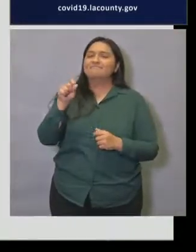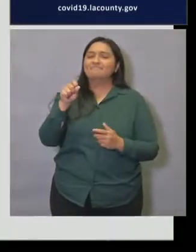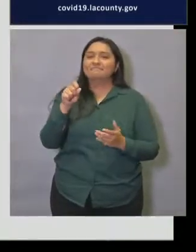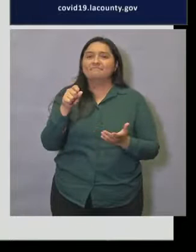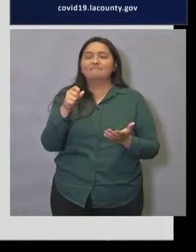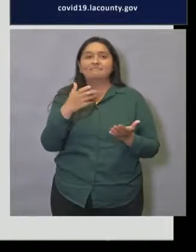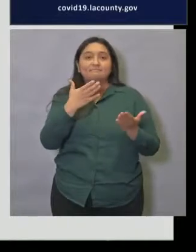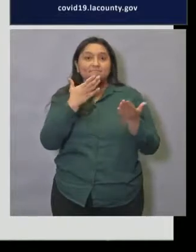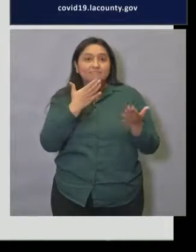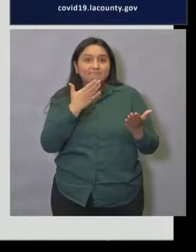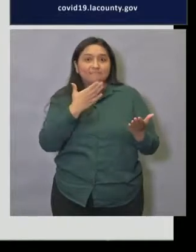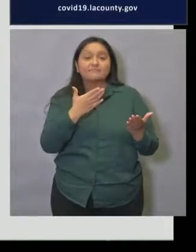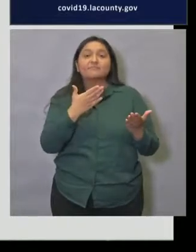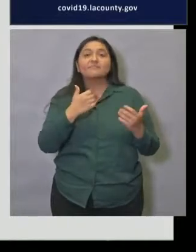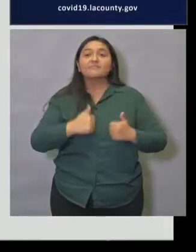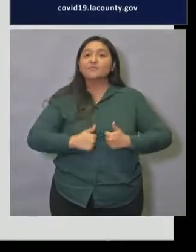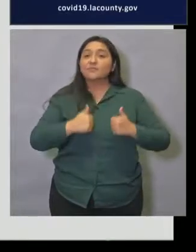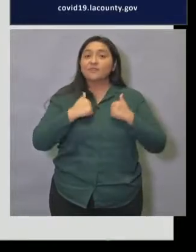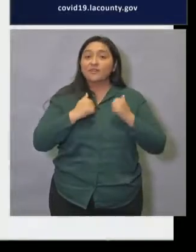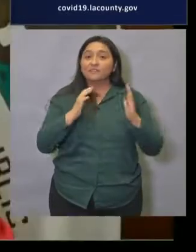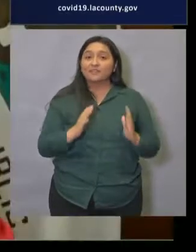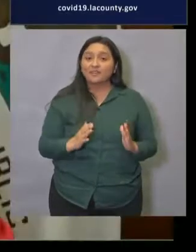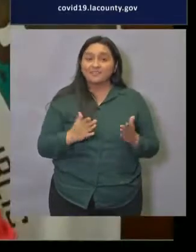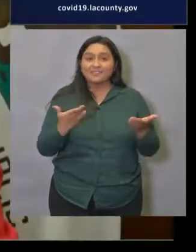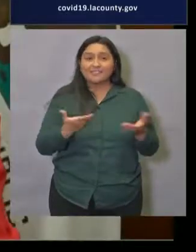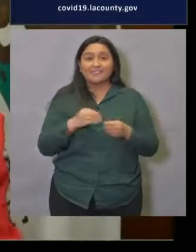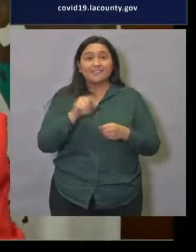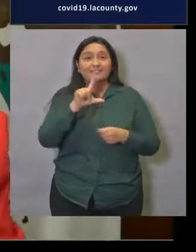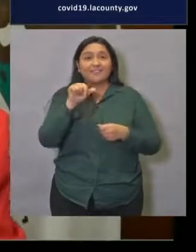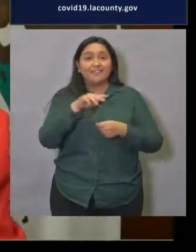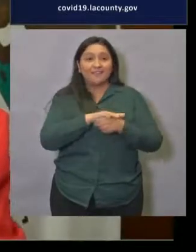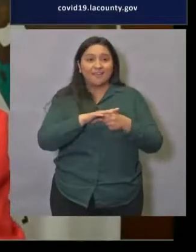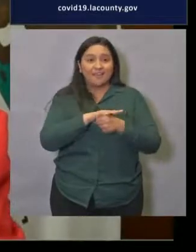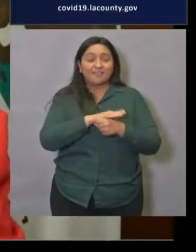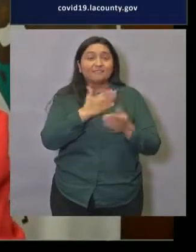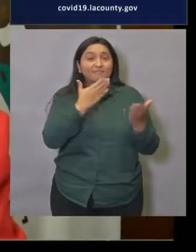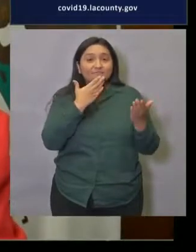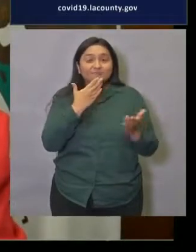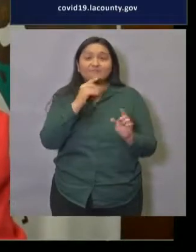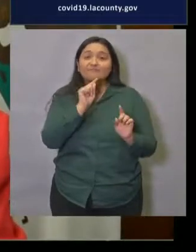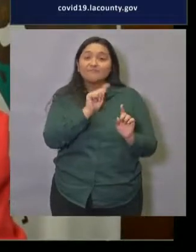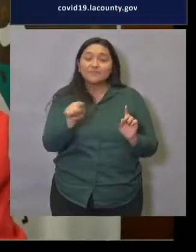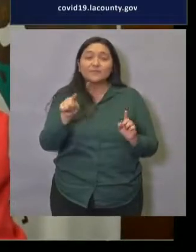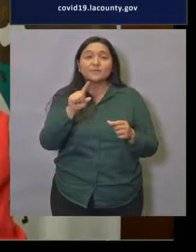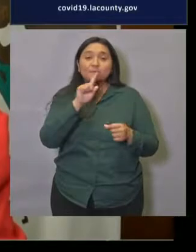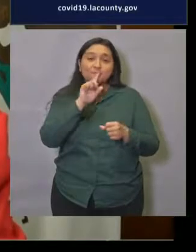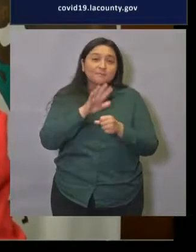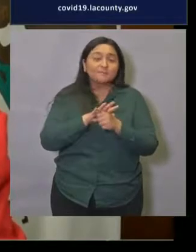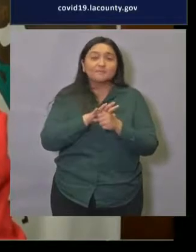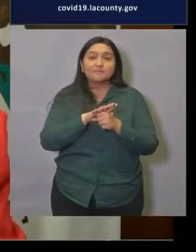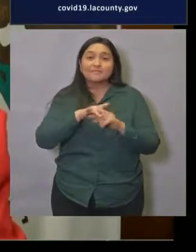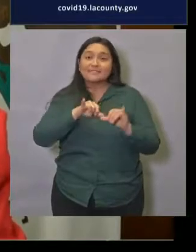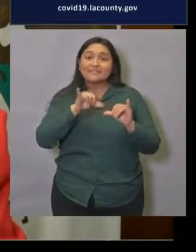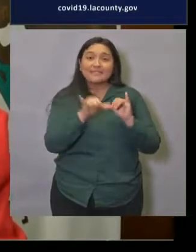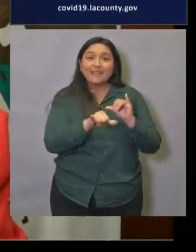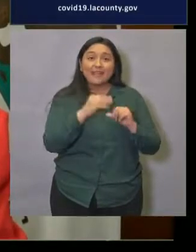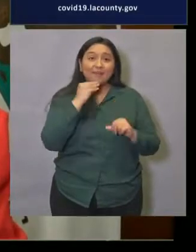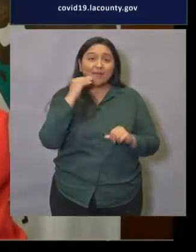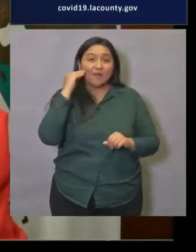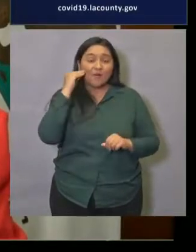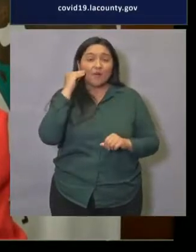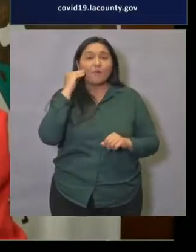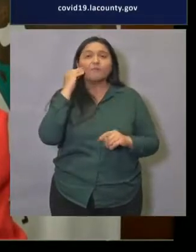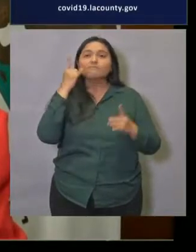dar las gracias a los residentes de nuestro condado. Gracias a su compromiso de quedarse en casa